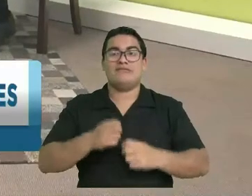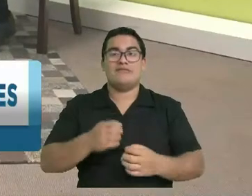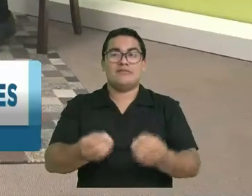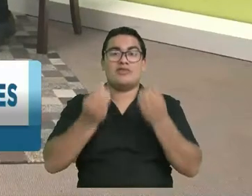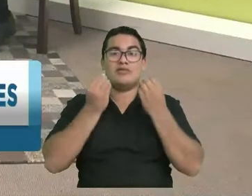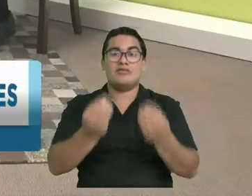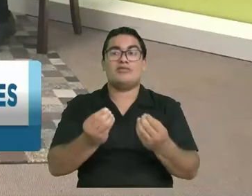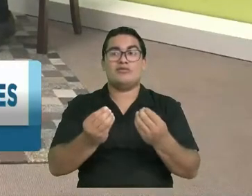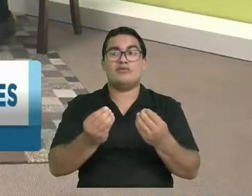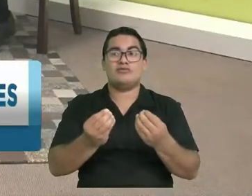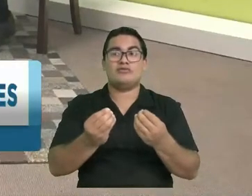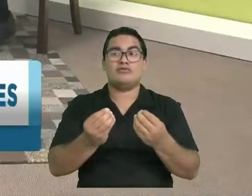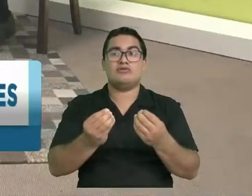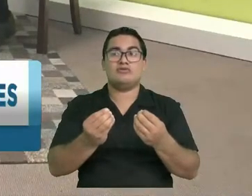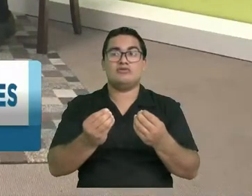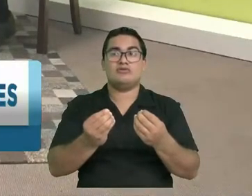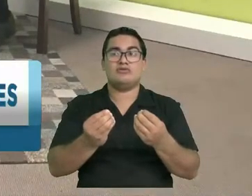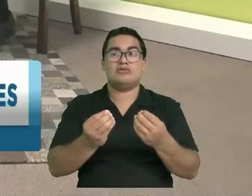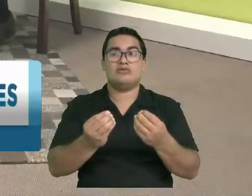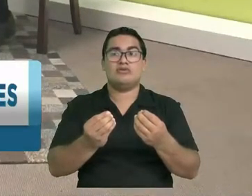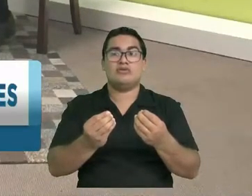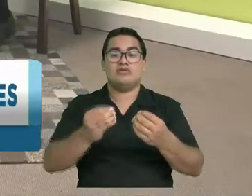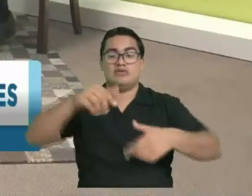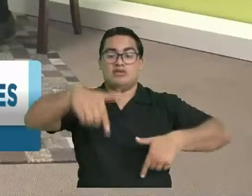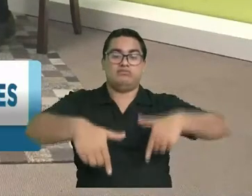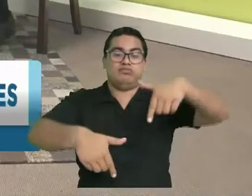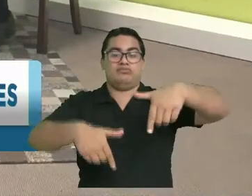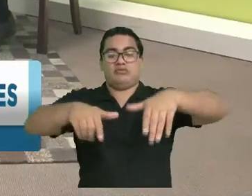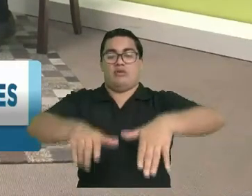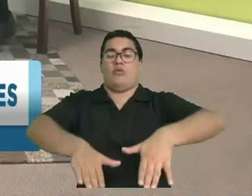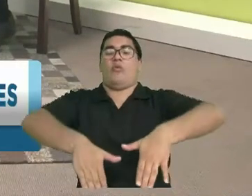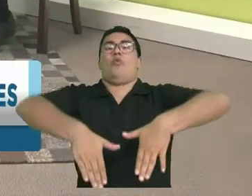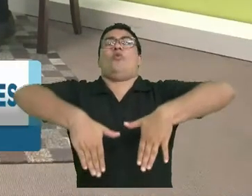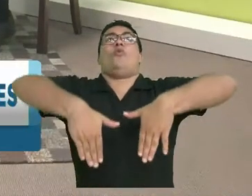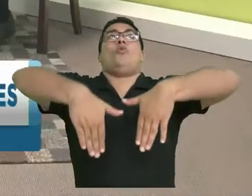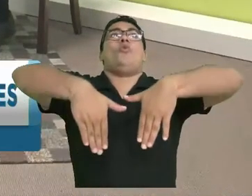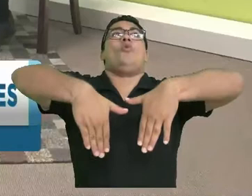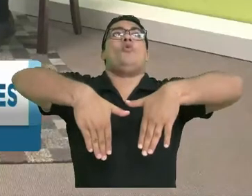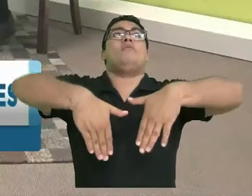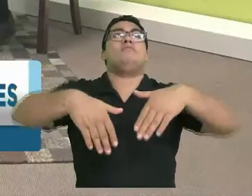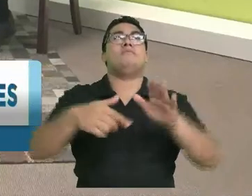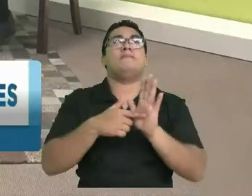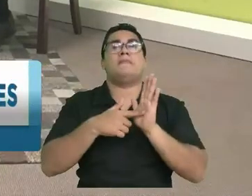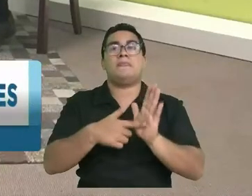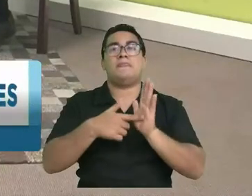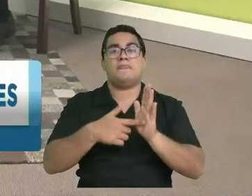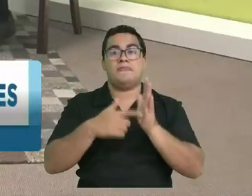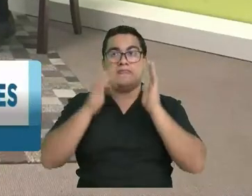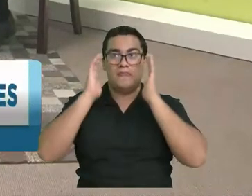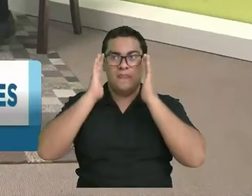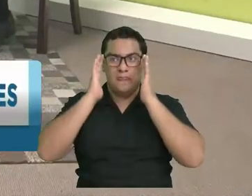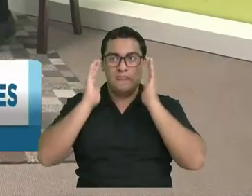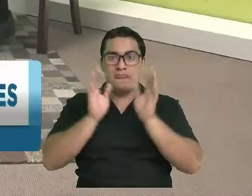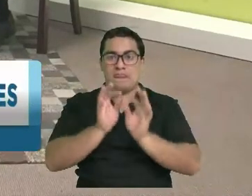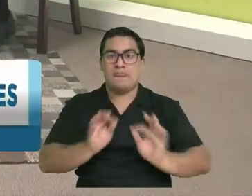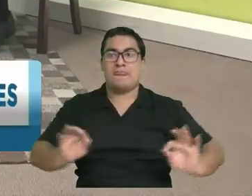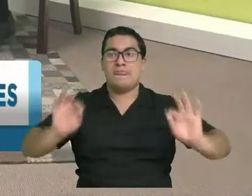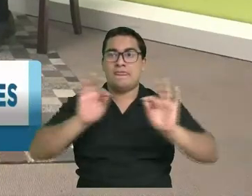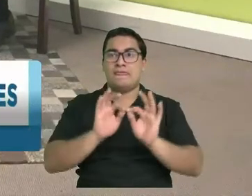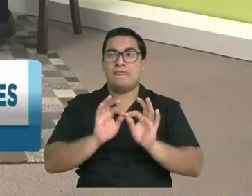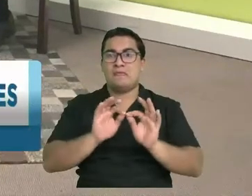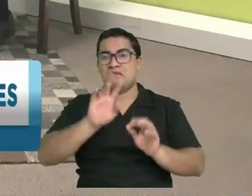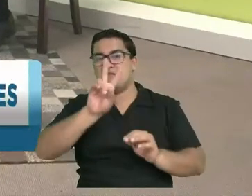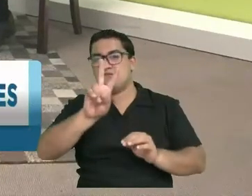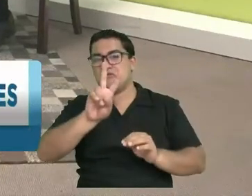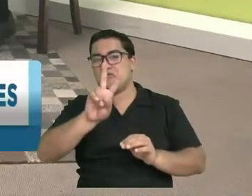de los tacones tienen una altura no adecuada. Se considera que un tacón adecuado va entre los 2 y